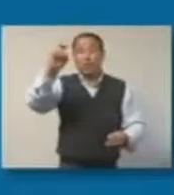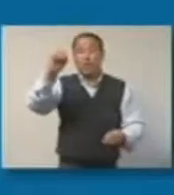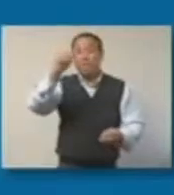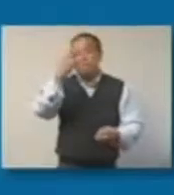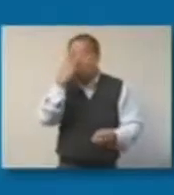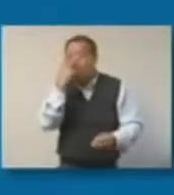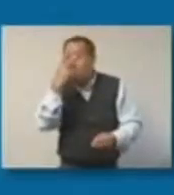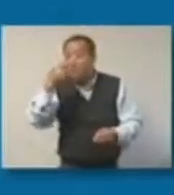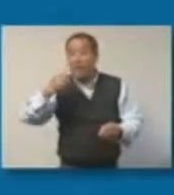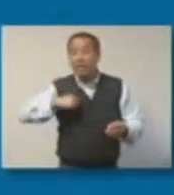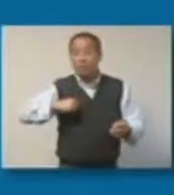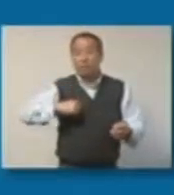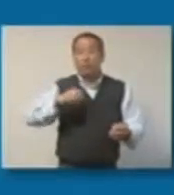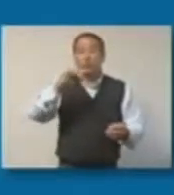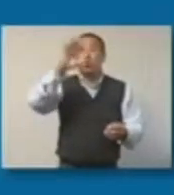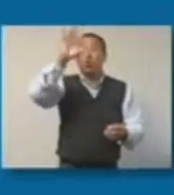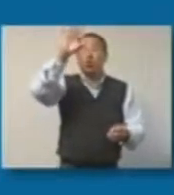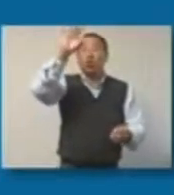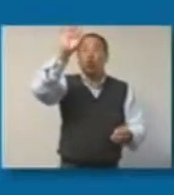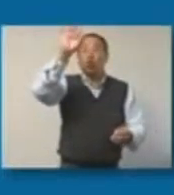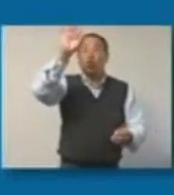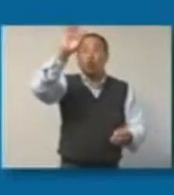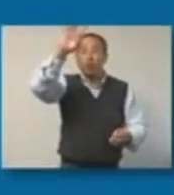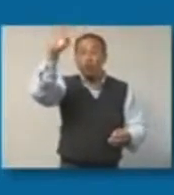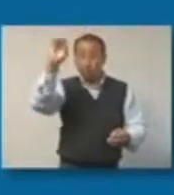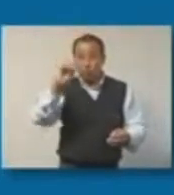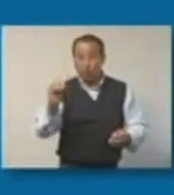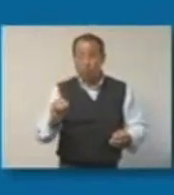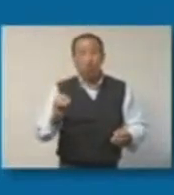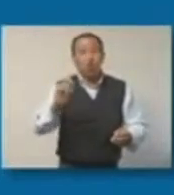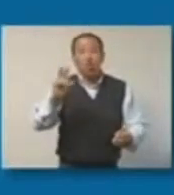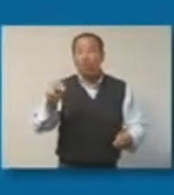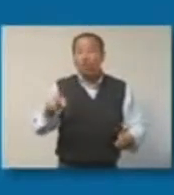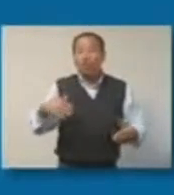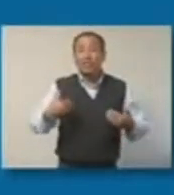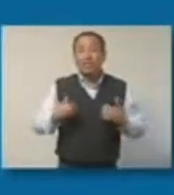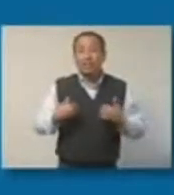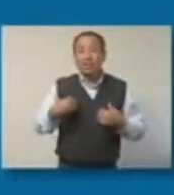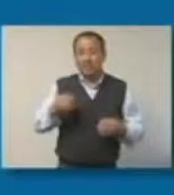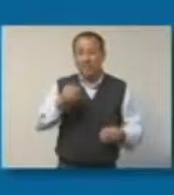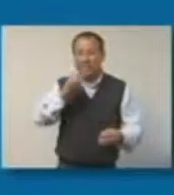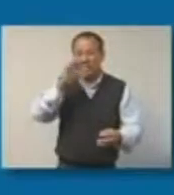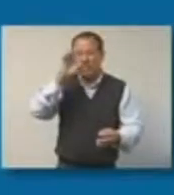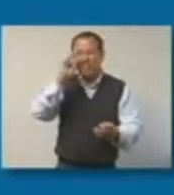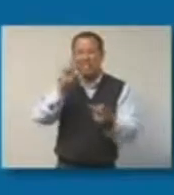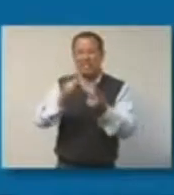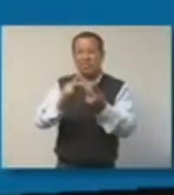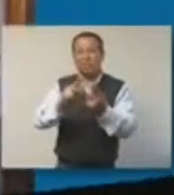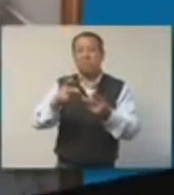el 94% no cuenta con este tipo de servicios.